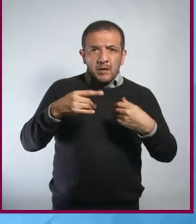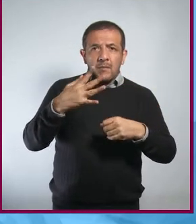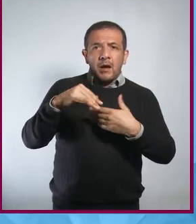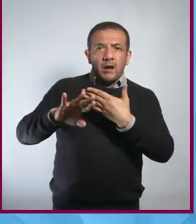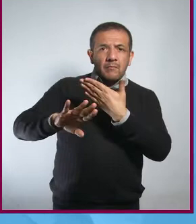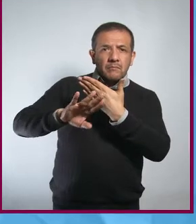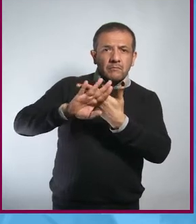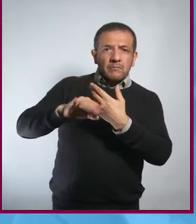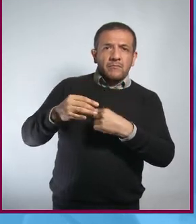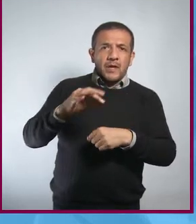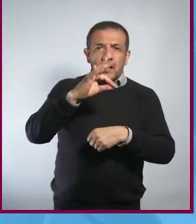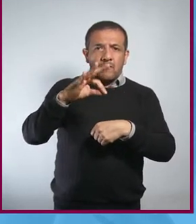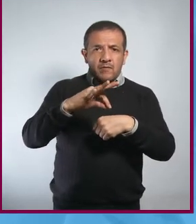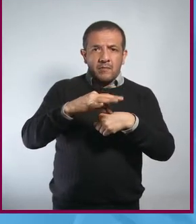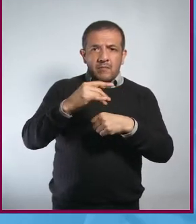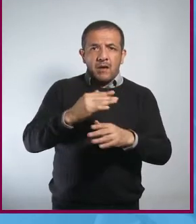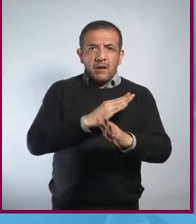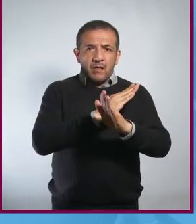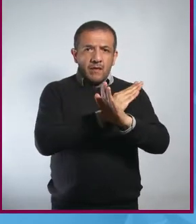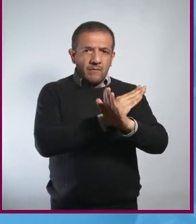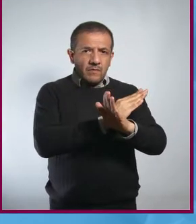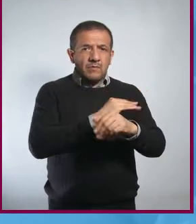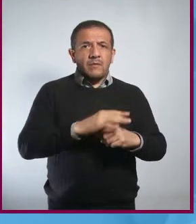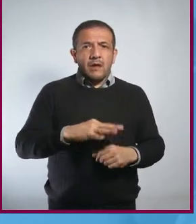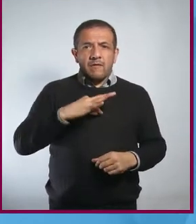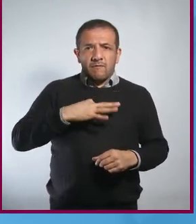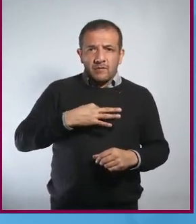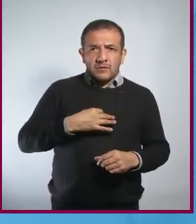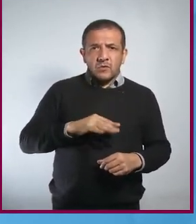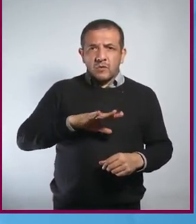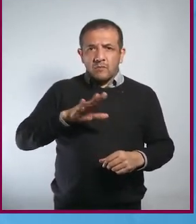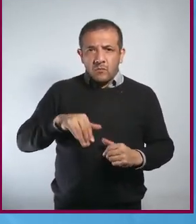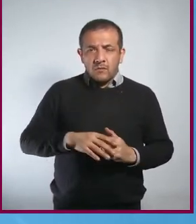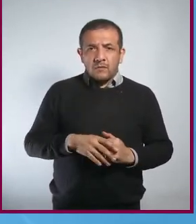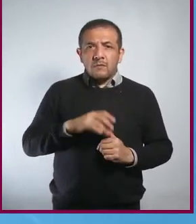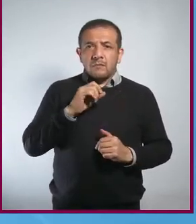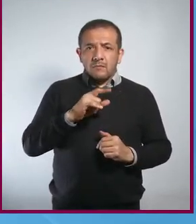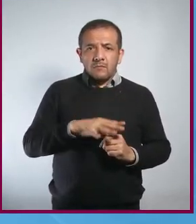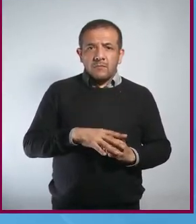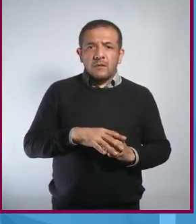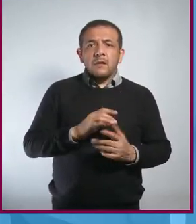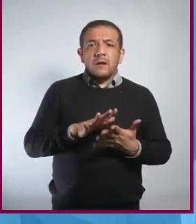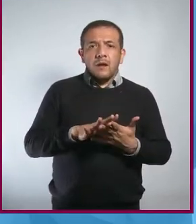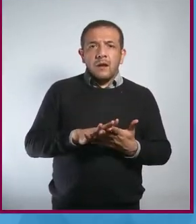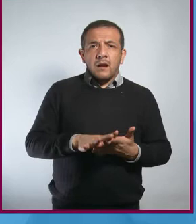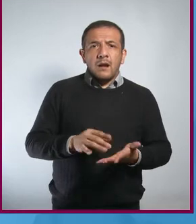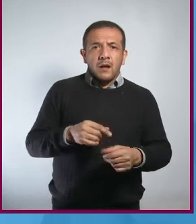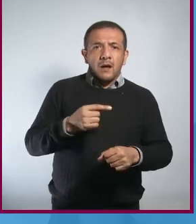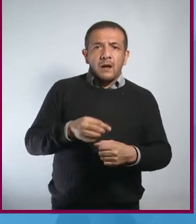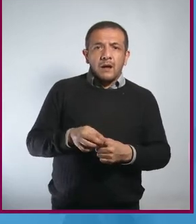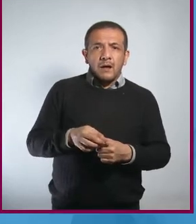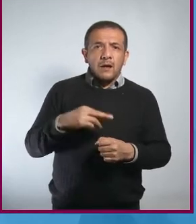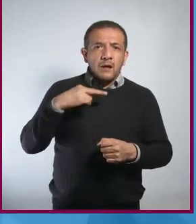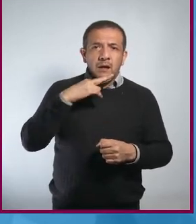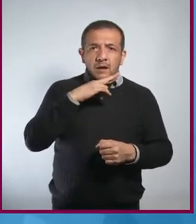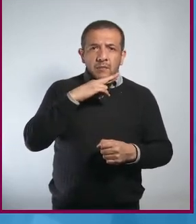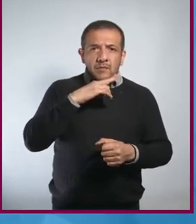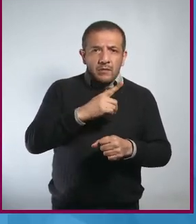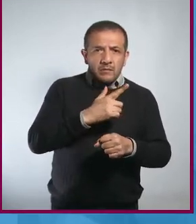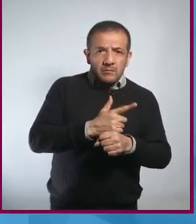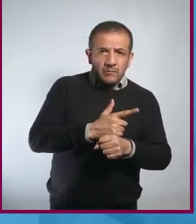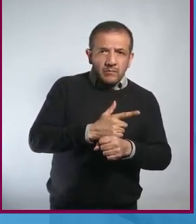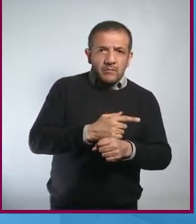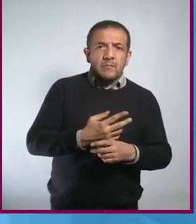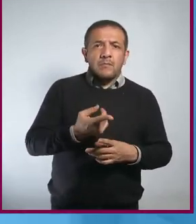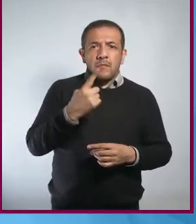personas de la infección, la enfermedad y la muerte. Las pruebas de diagnóstico rápido han permitido administrar de manera oportuna e